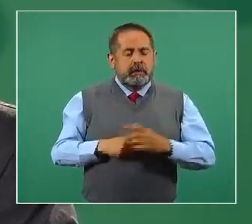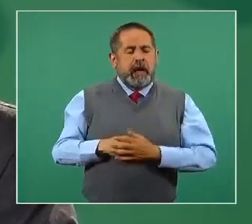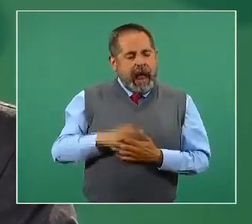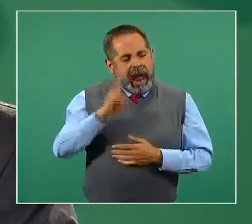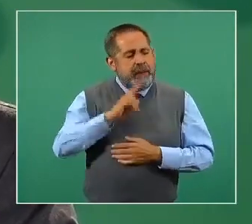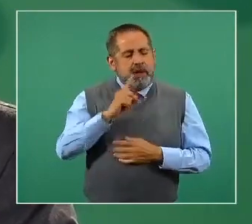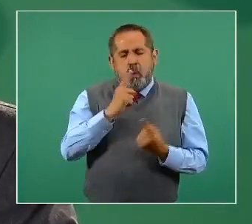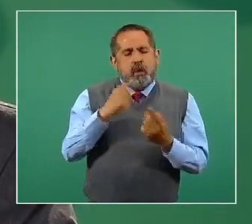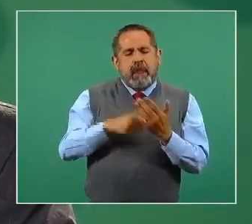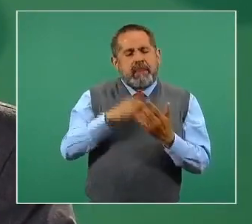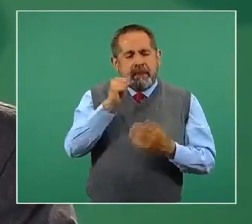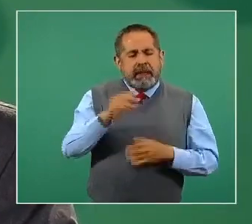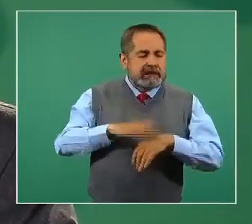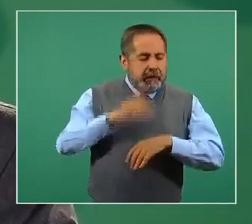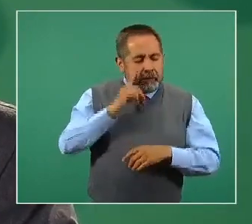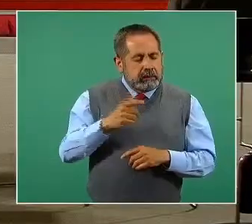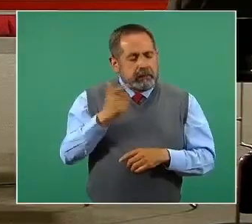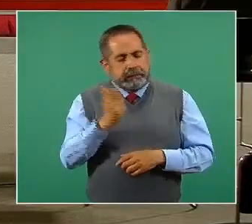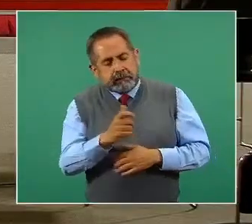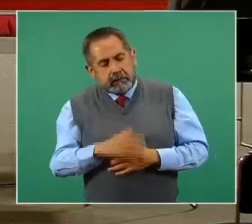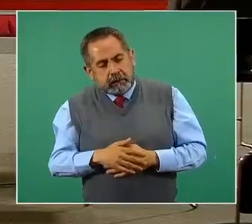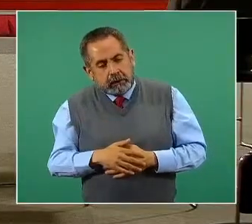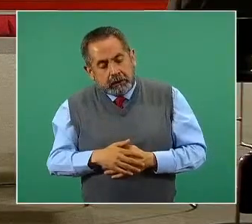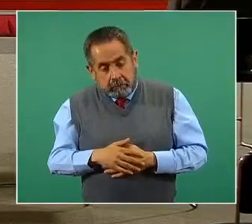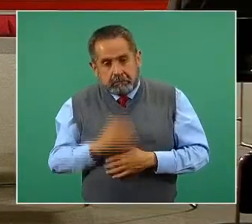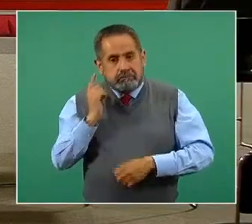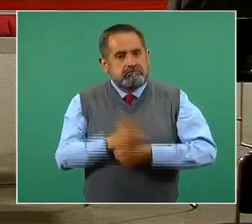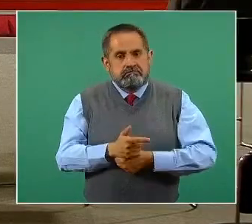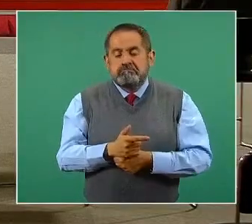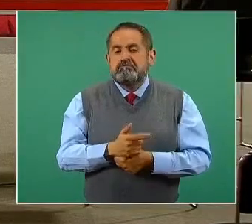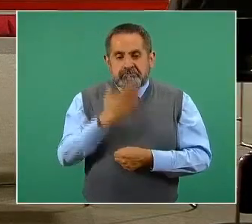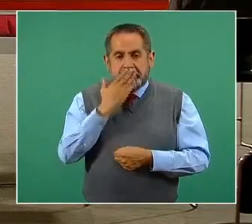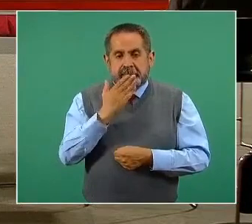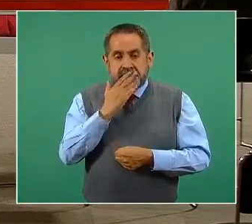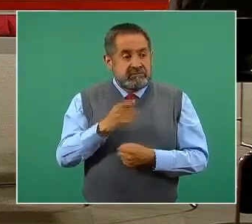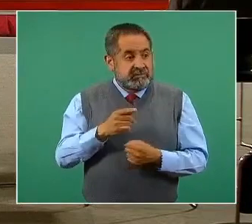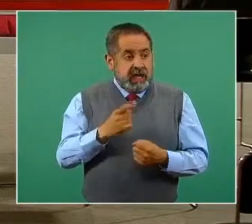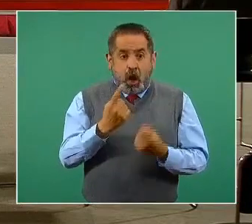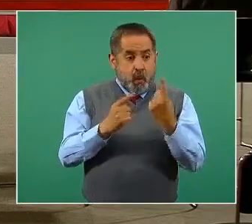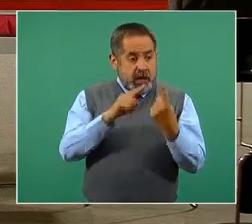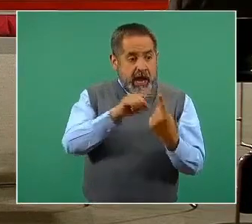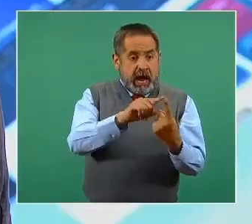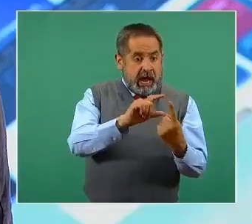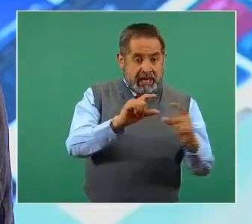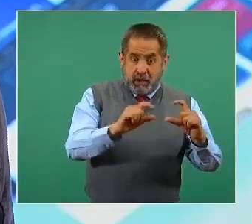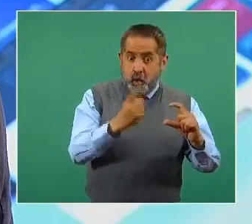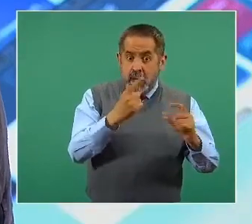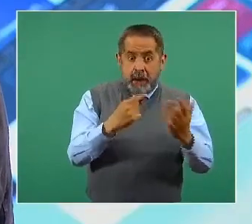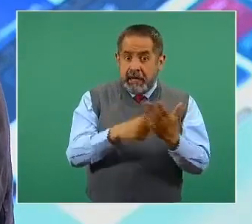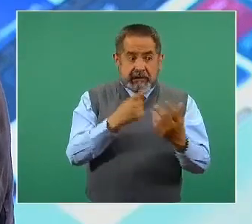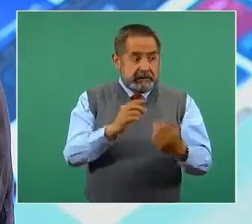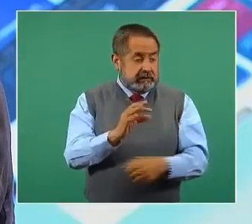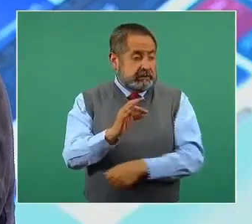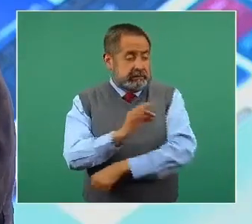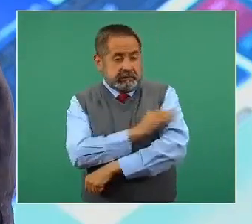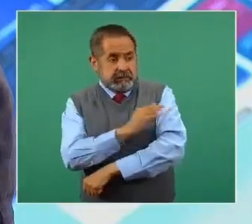encontraron algo muy esperanzador, que consiste en que con solo la primera dosis se